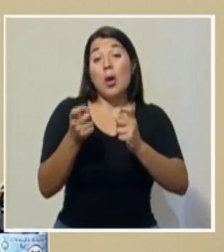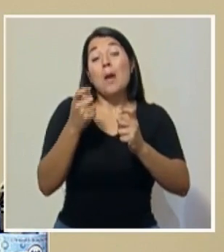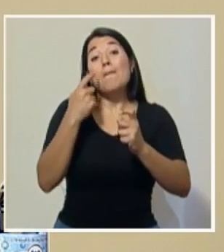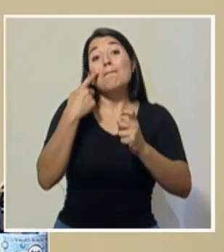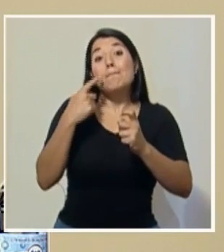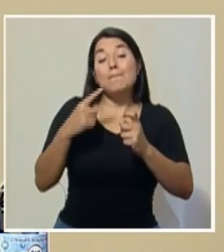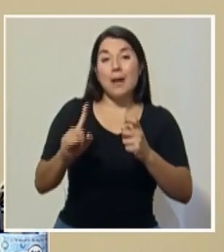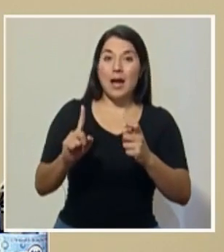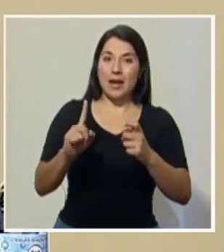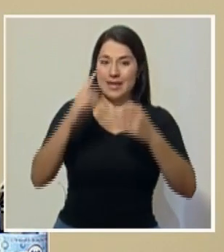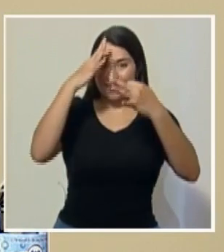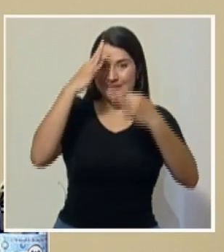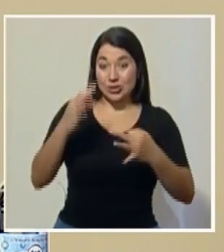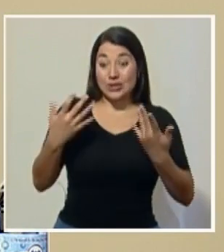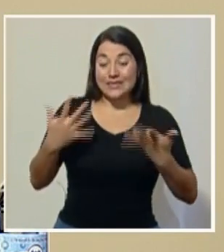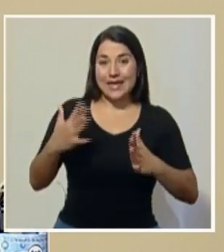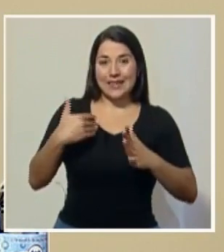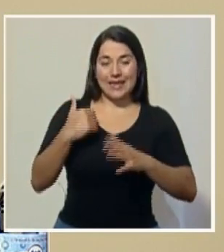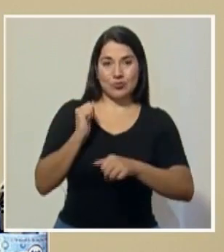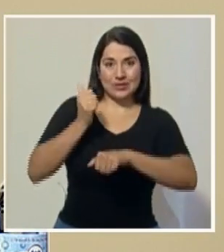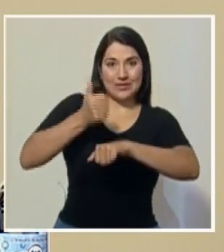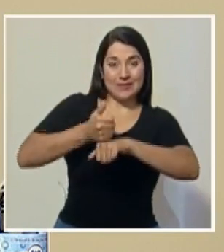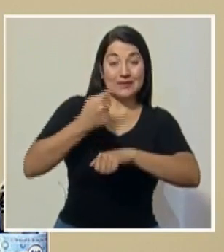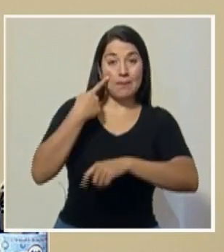de agosto.